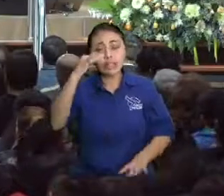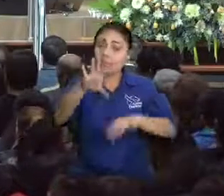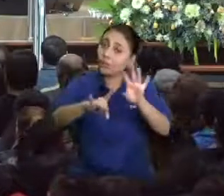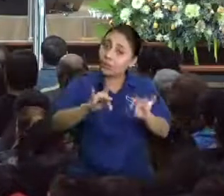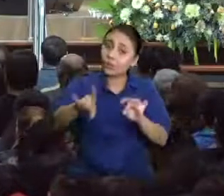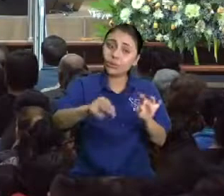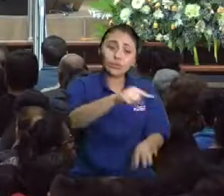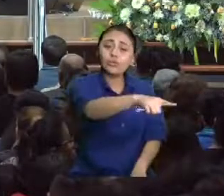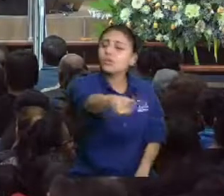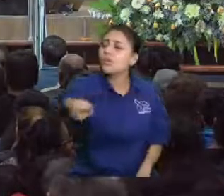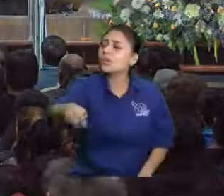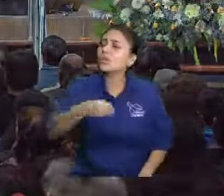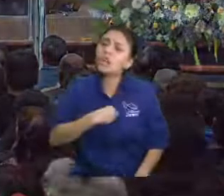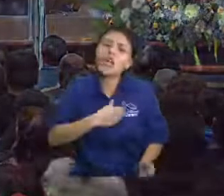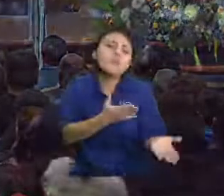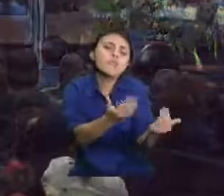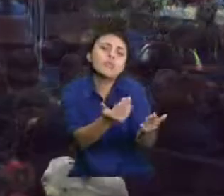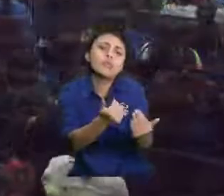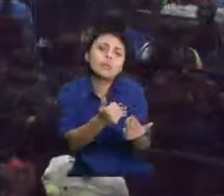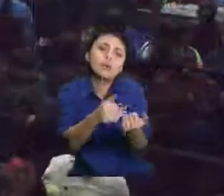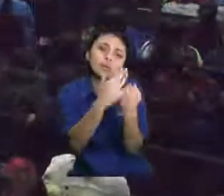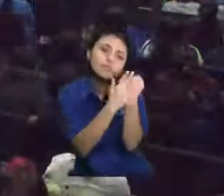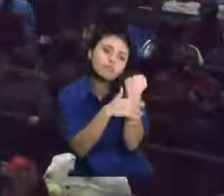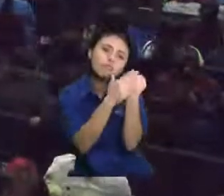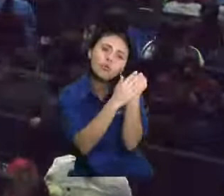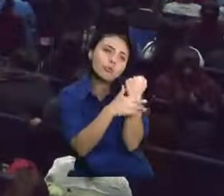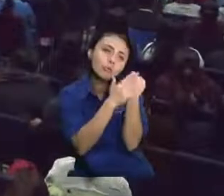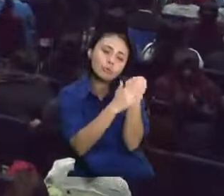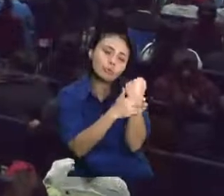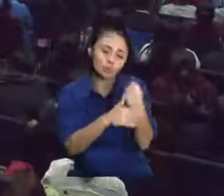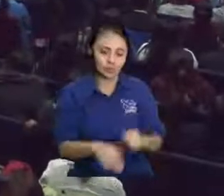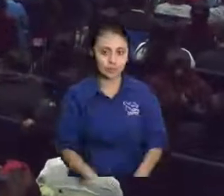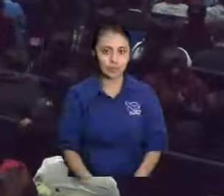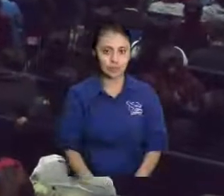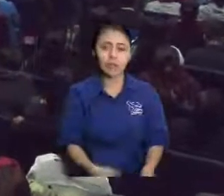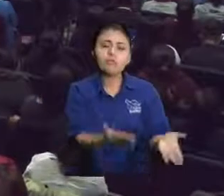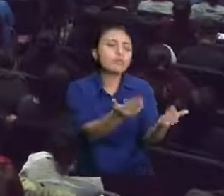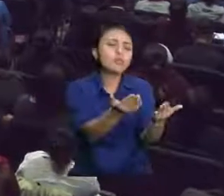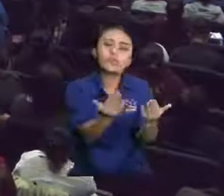diga, venga, che, concho papa, le voy a sobar la cabeza porque todo el año le ha caído